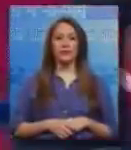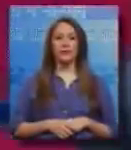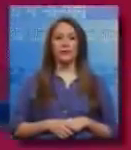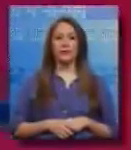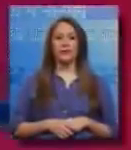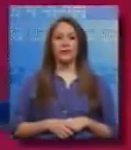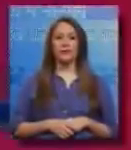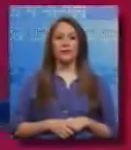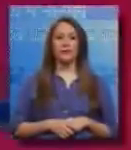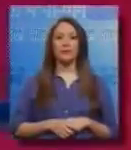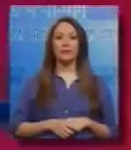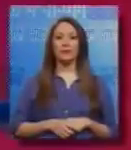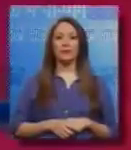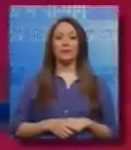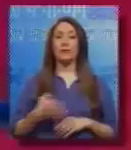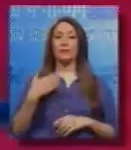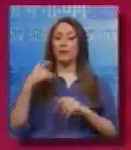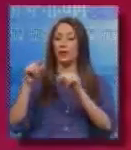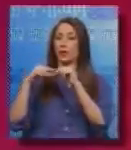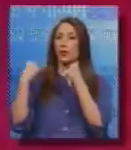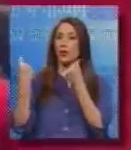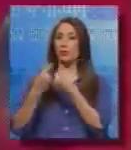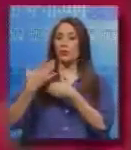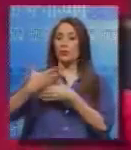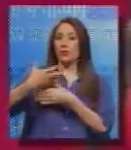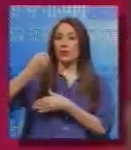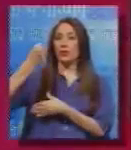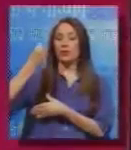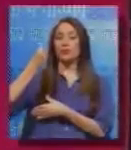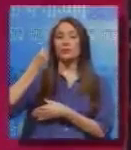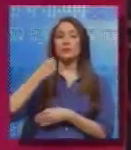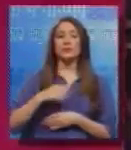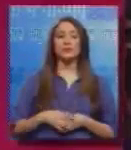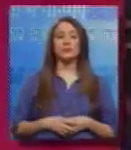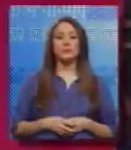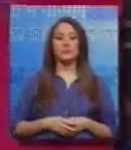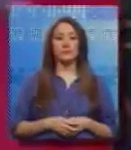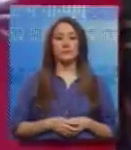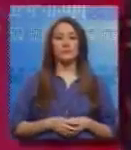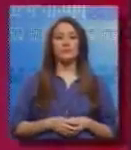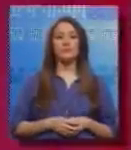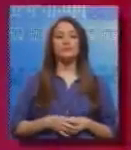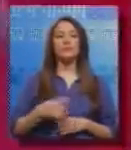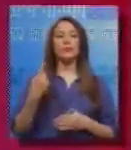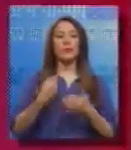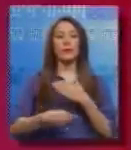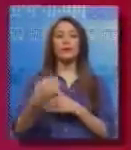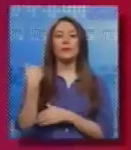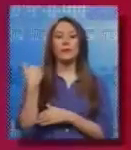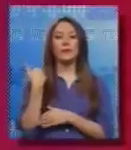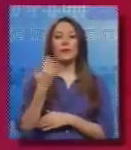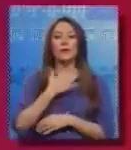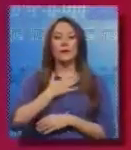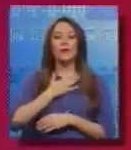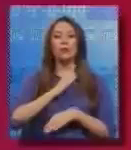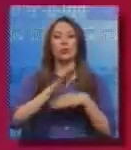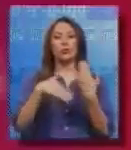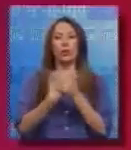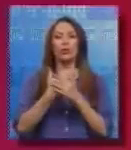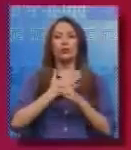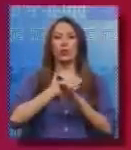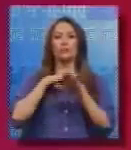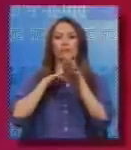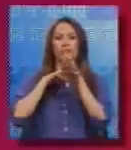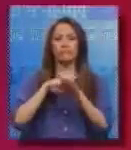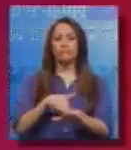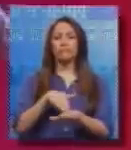A nombre y representación de la Federación Guanacotín, que tiene nuestro absoluto